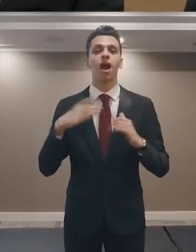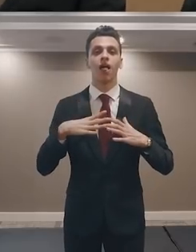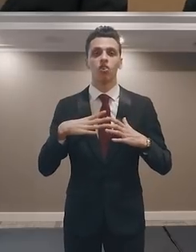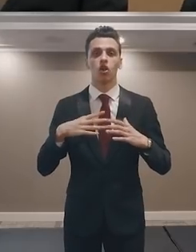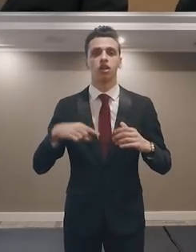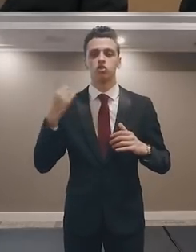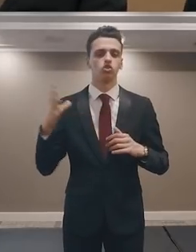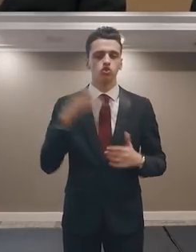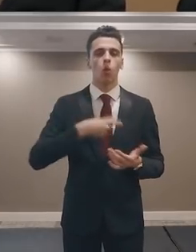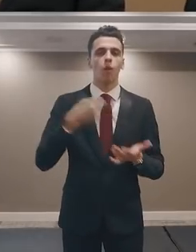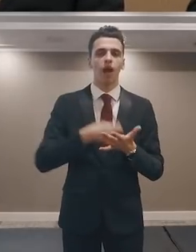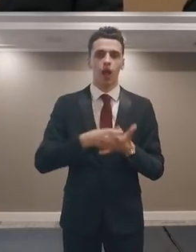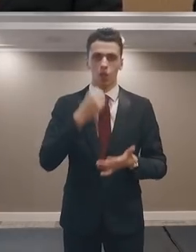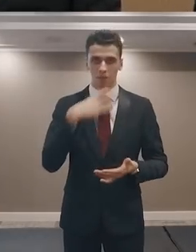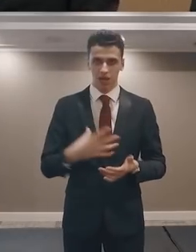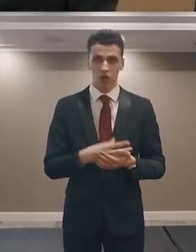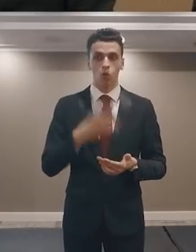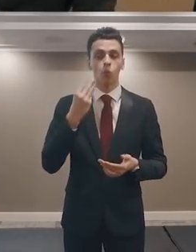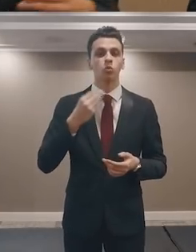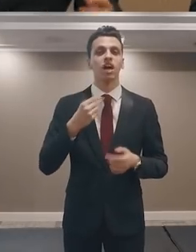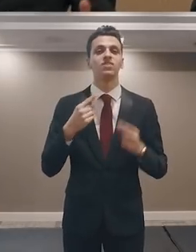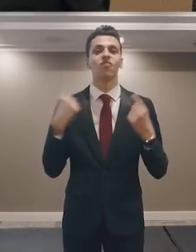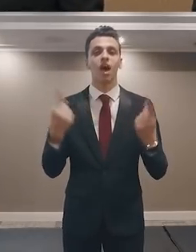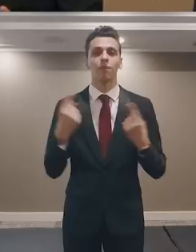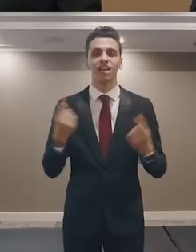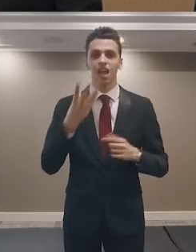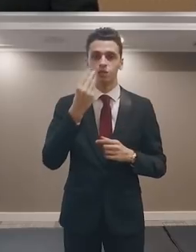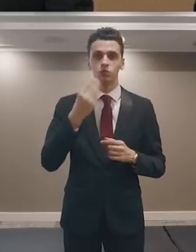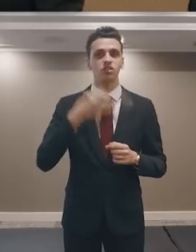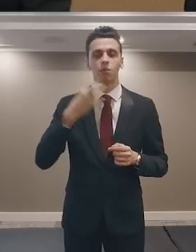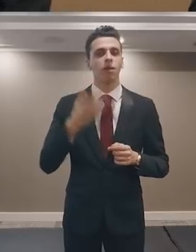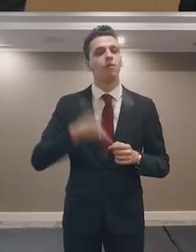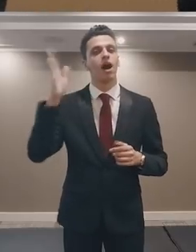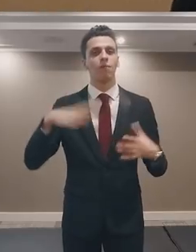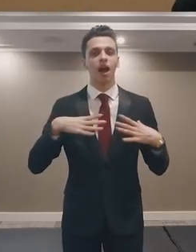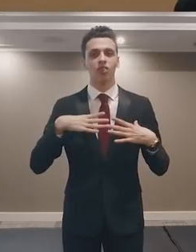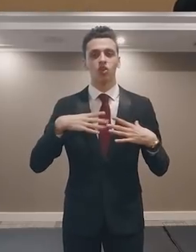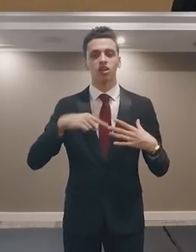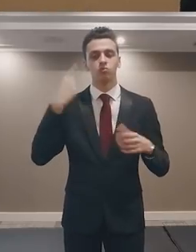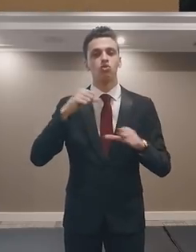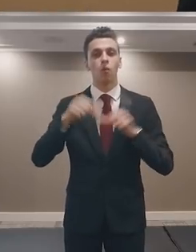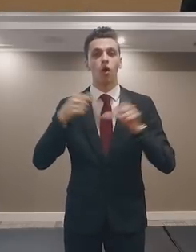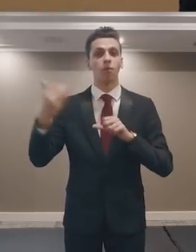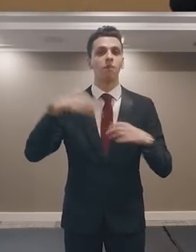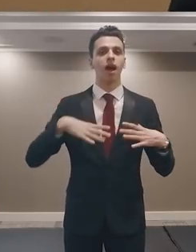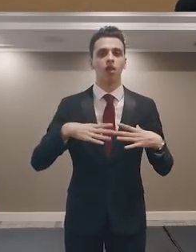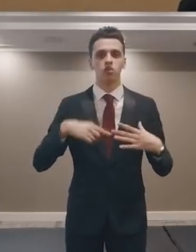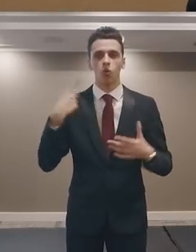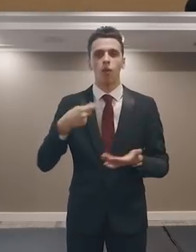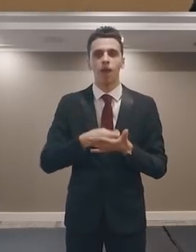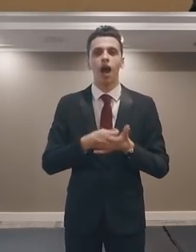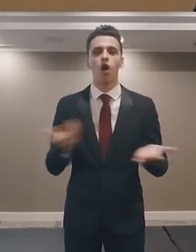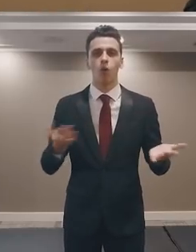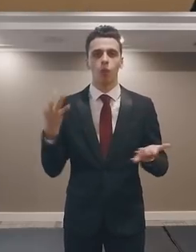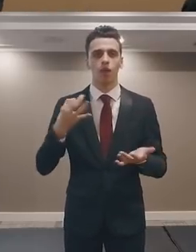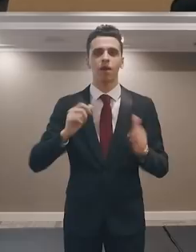toca volver y toca pagarlas siempre ha pasado así o si es una familia normal está ahorrando todo el año poco a poco llega tienes tanto